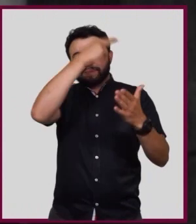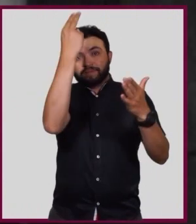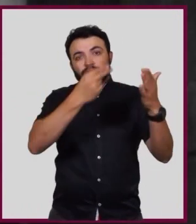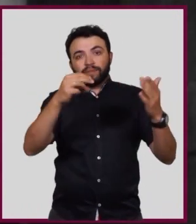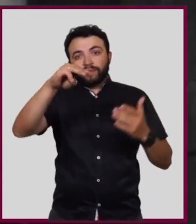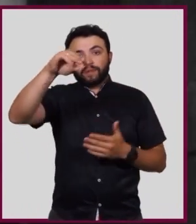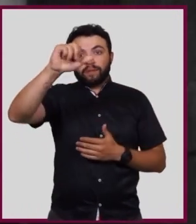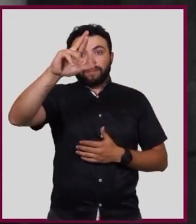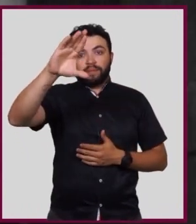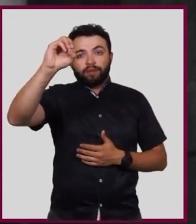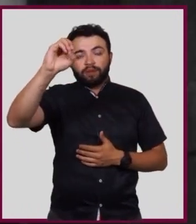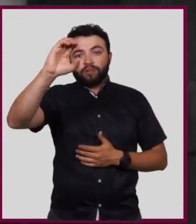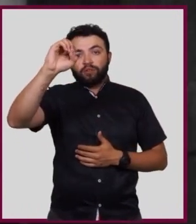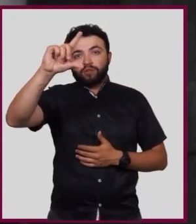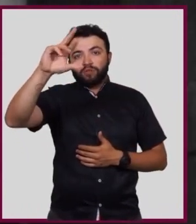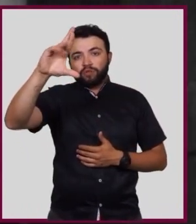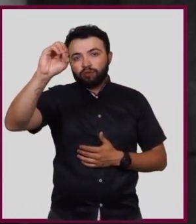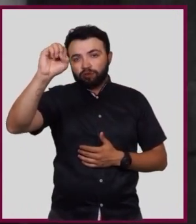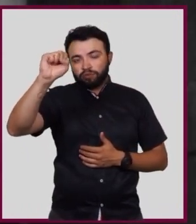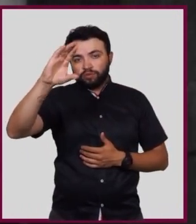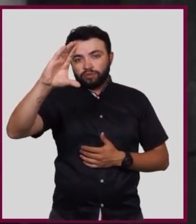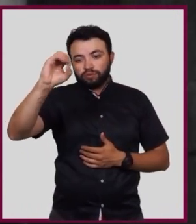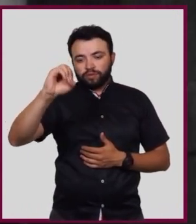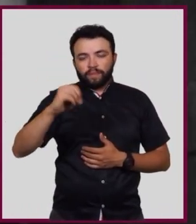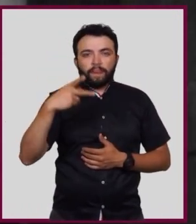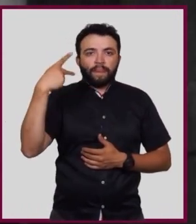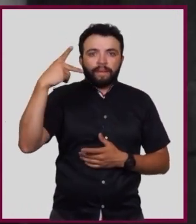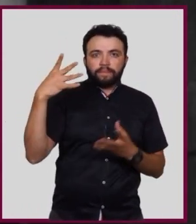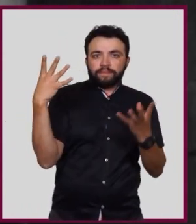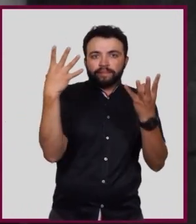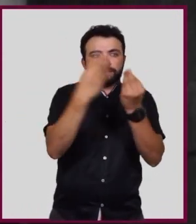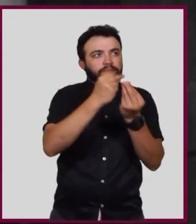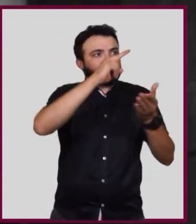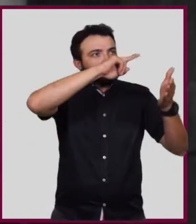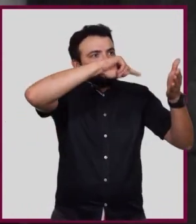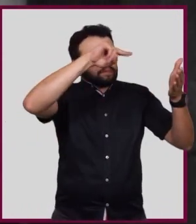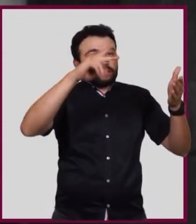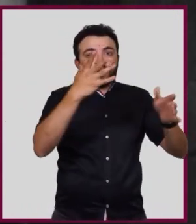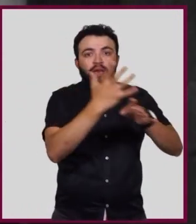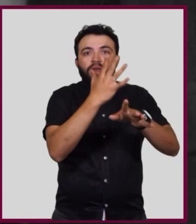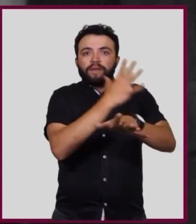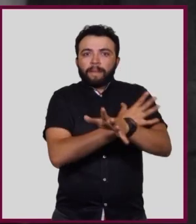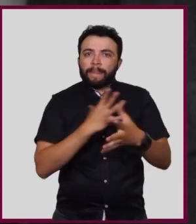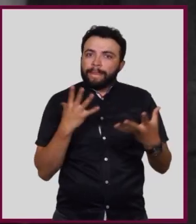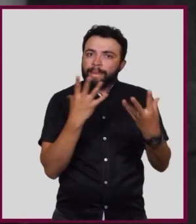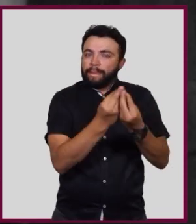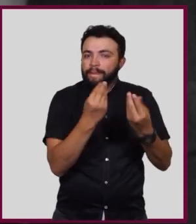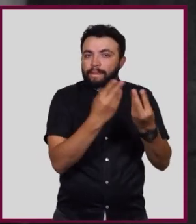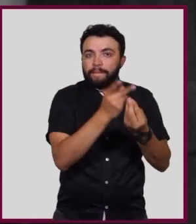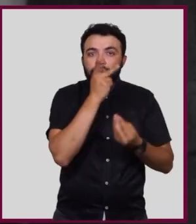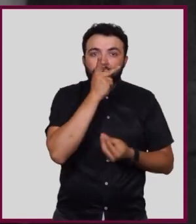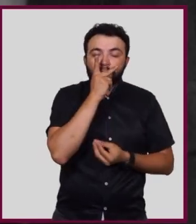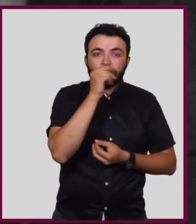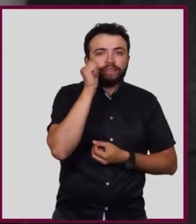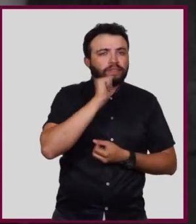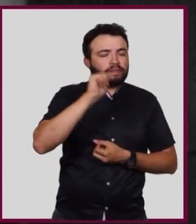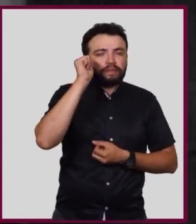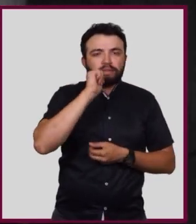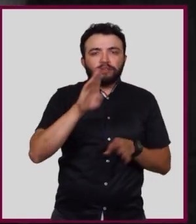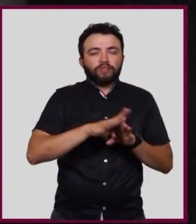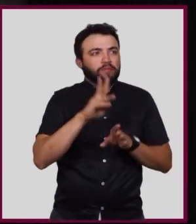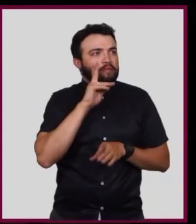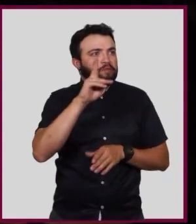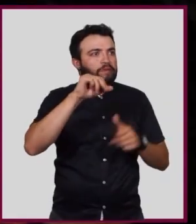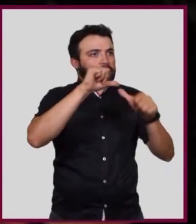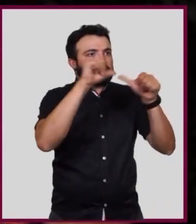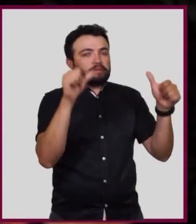trabajó con David Alfaro Siqueiros. Como acompañaba a su padre a trabajar y a reuniones con otros artistas, a temprana edad Gabriel entró en contacto